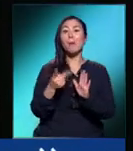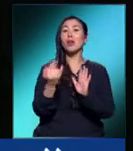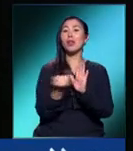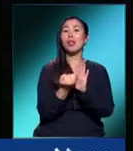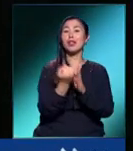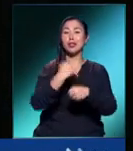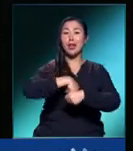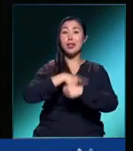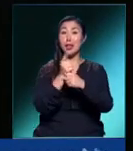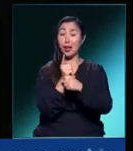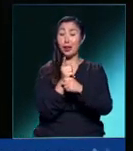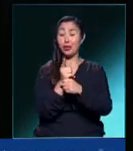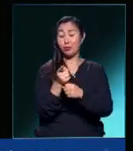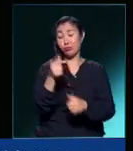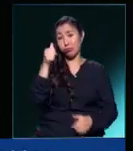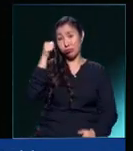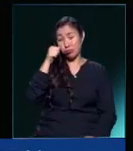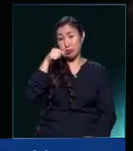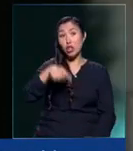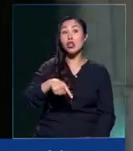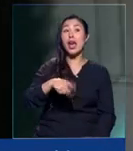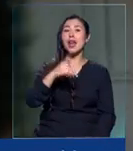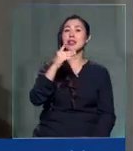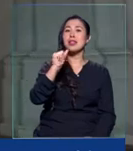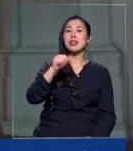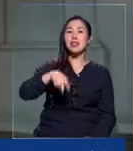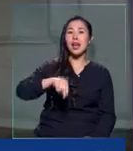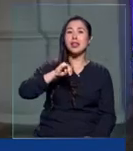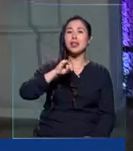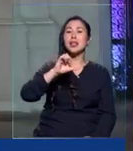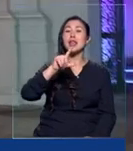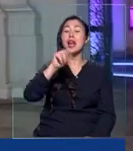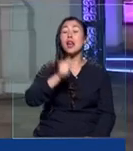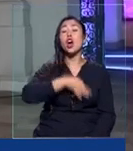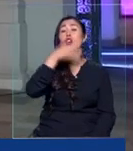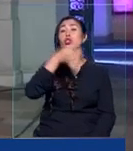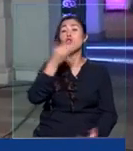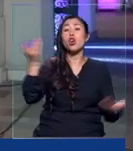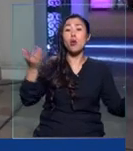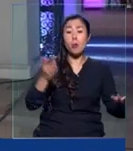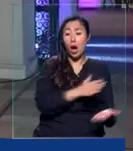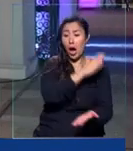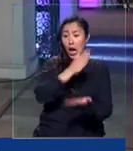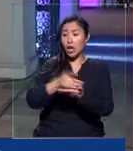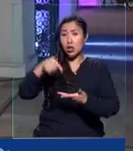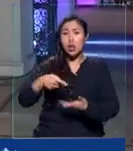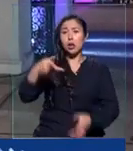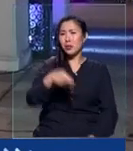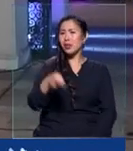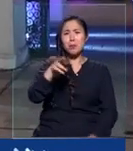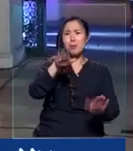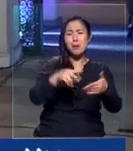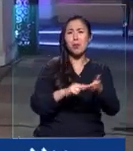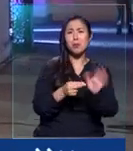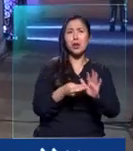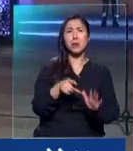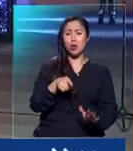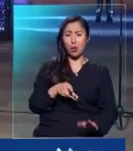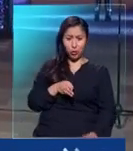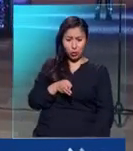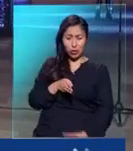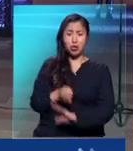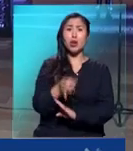Y la propia Daniela Vega dio a conocer cómo lo que retrata la película hasta el día de hoy le sigue ocurriendo. Hoy, en su ingreso a